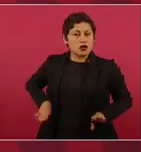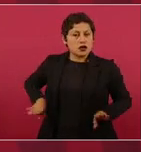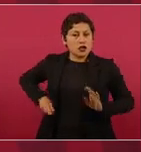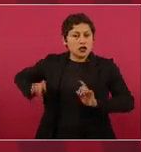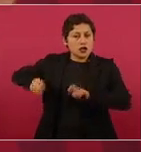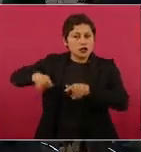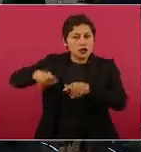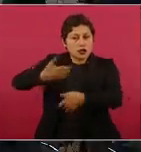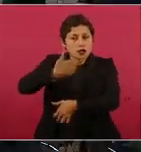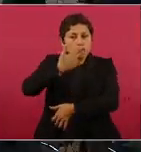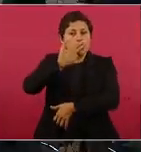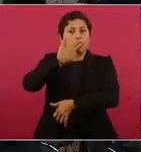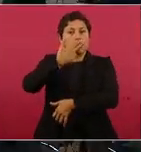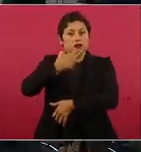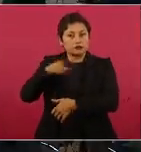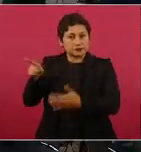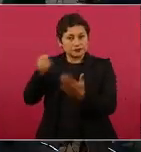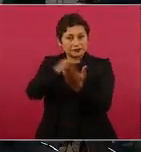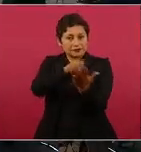a los personajes.